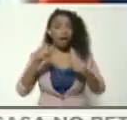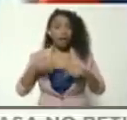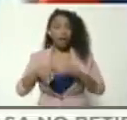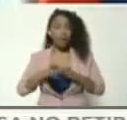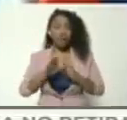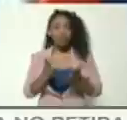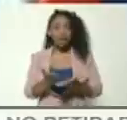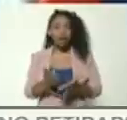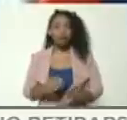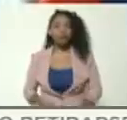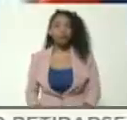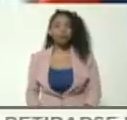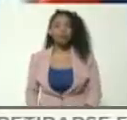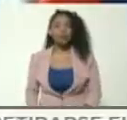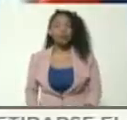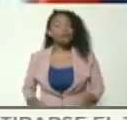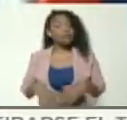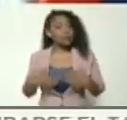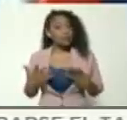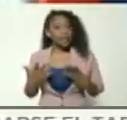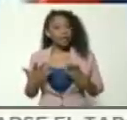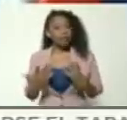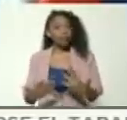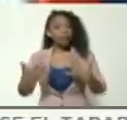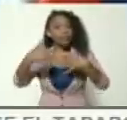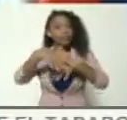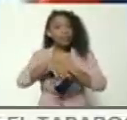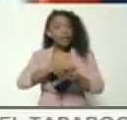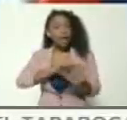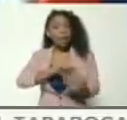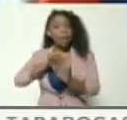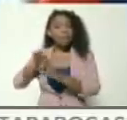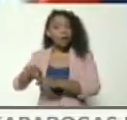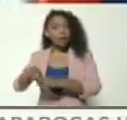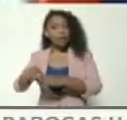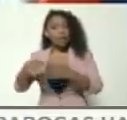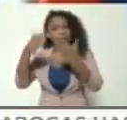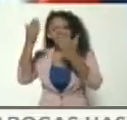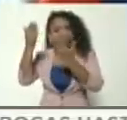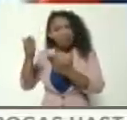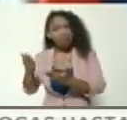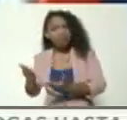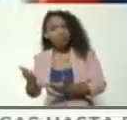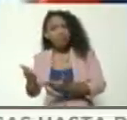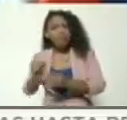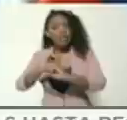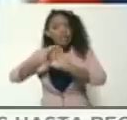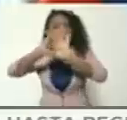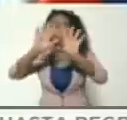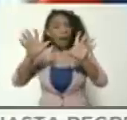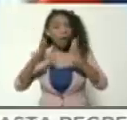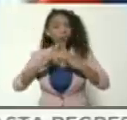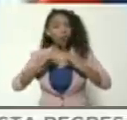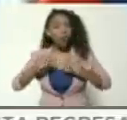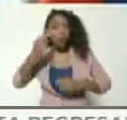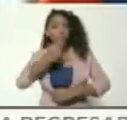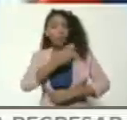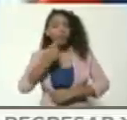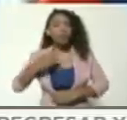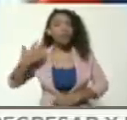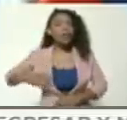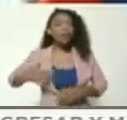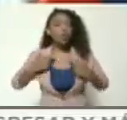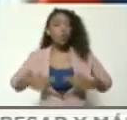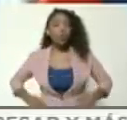mundo, que incluye, aparte de ser transversal, todo el compromiso de derechos humanos